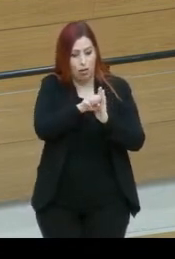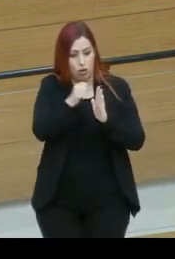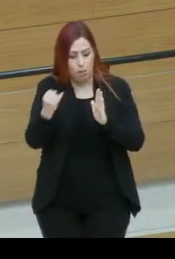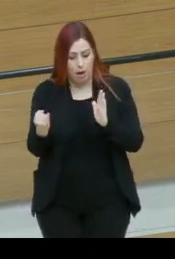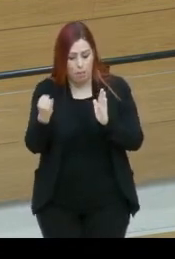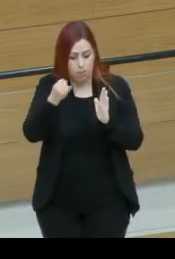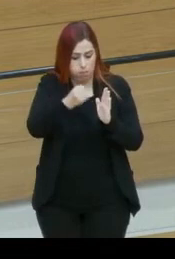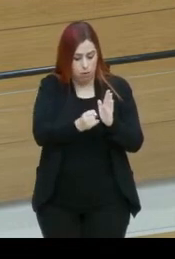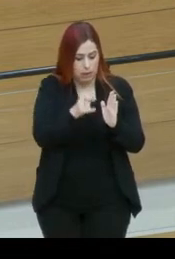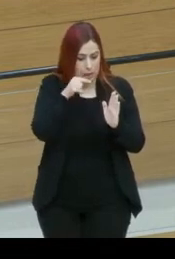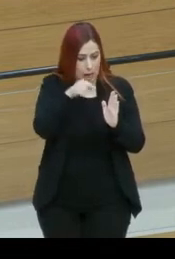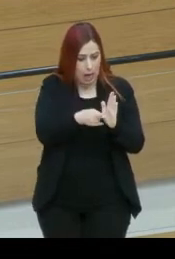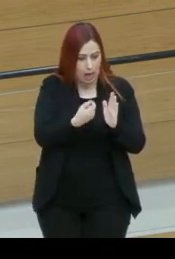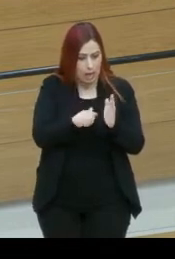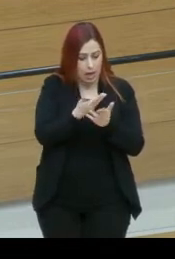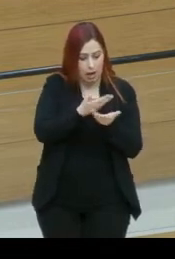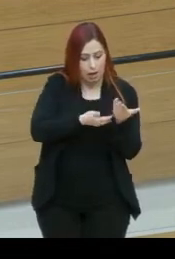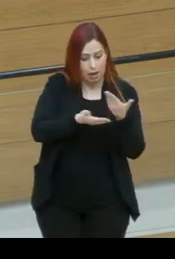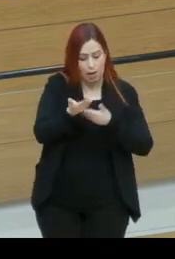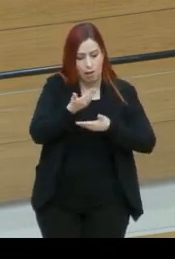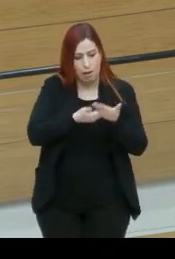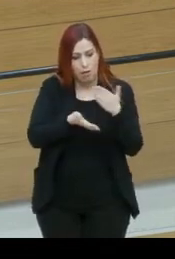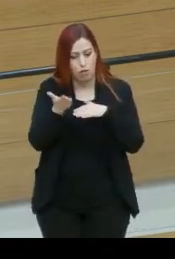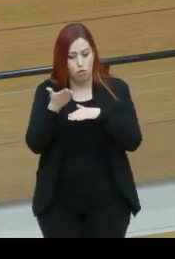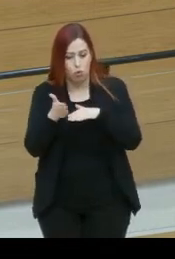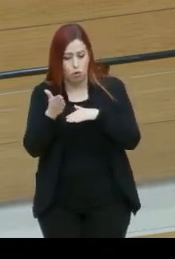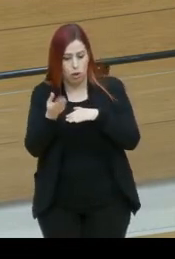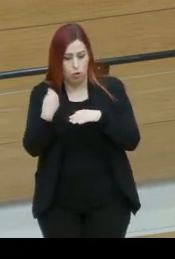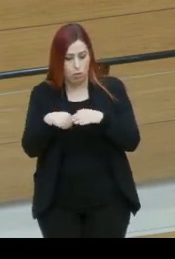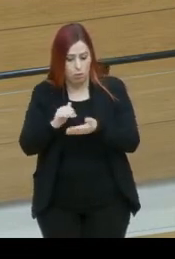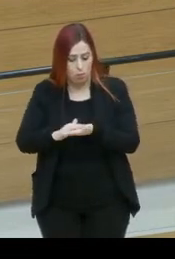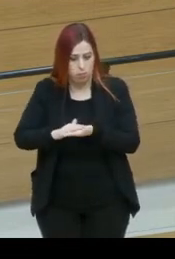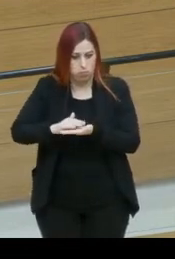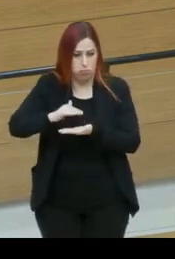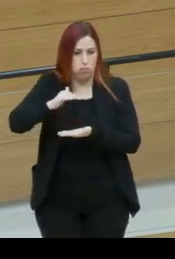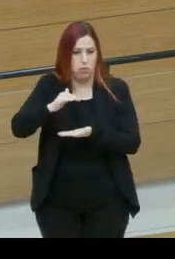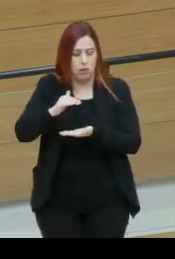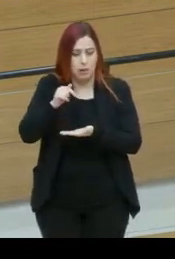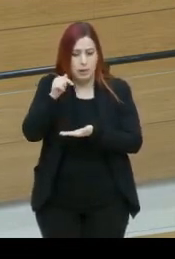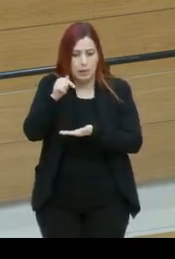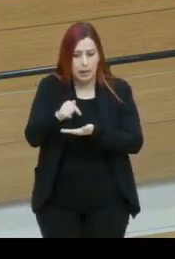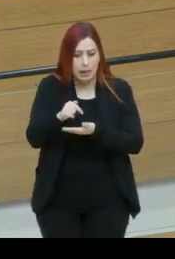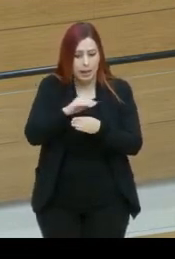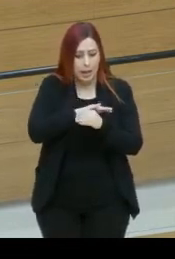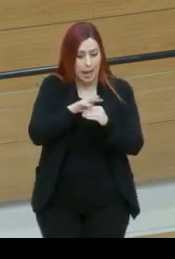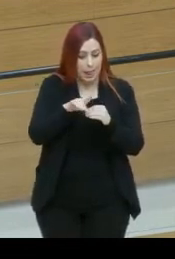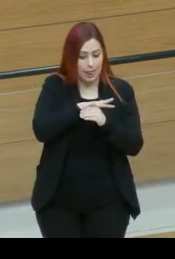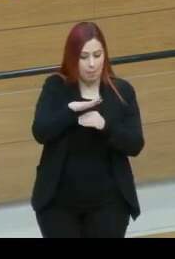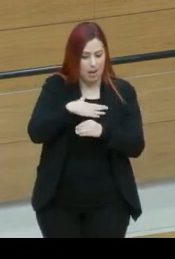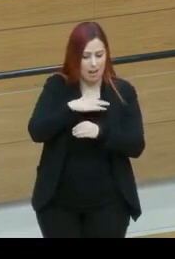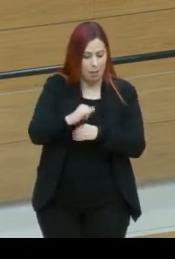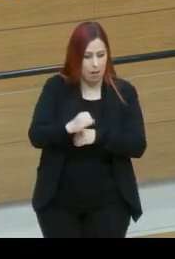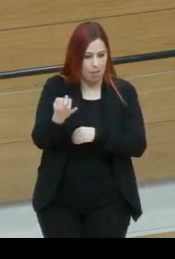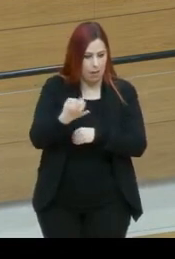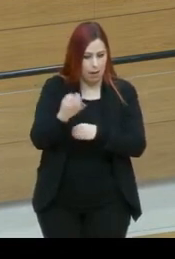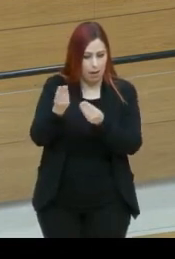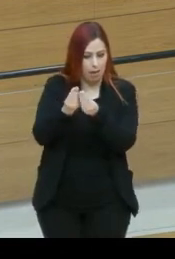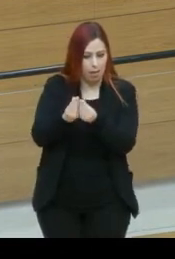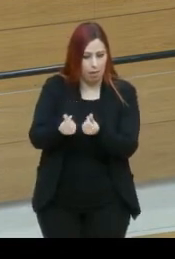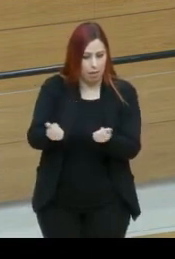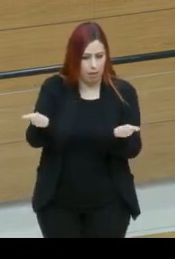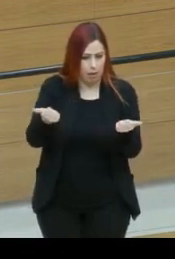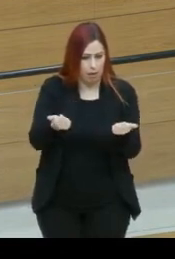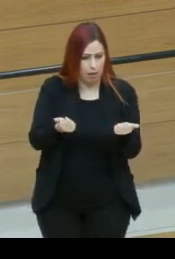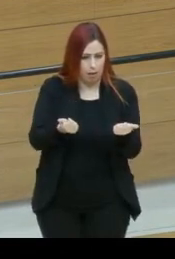allí se intercambia por el sustrato que estaba acumulado y la enzima es capaz de degradarlo, paliando los